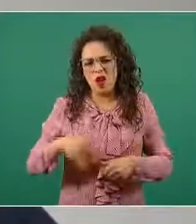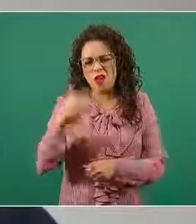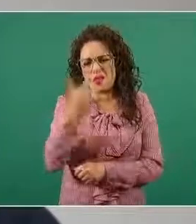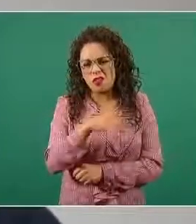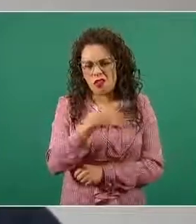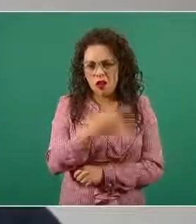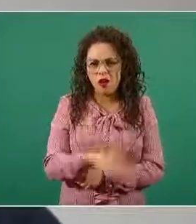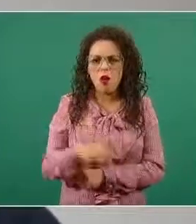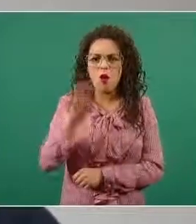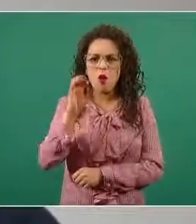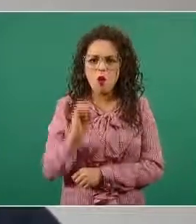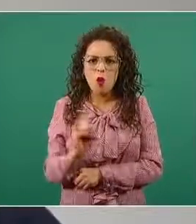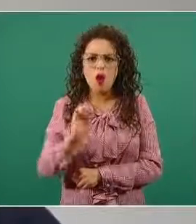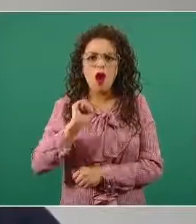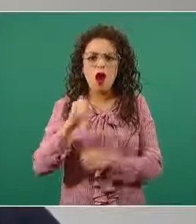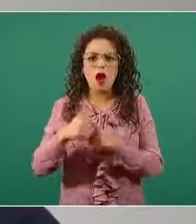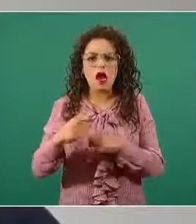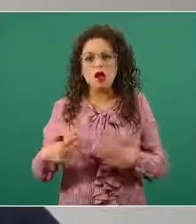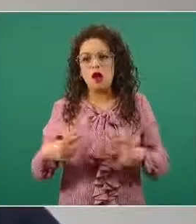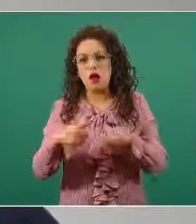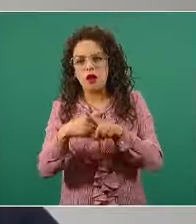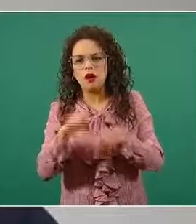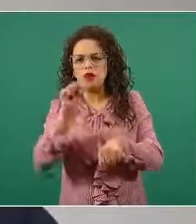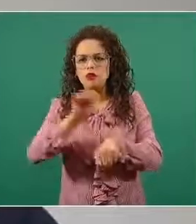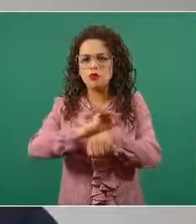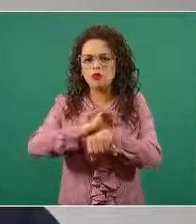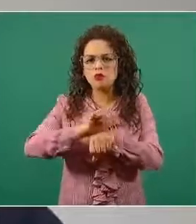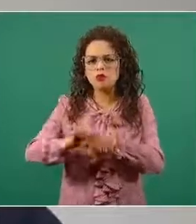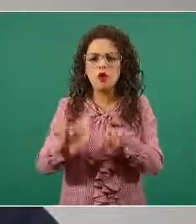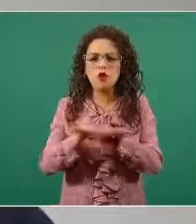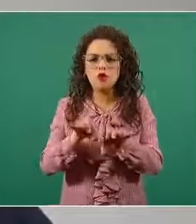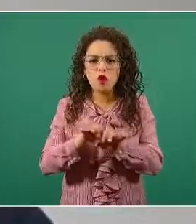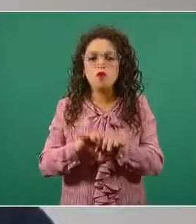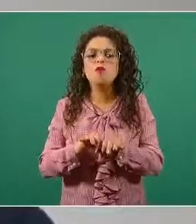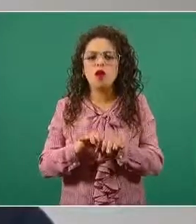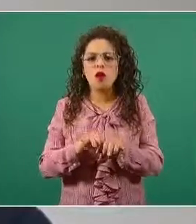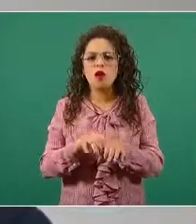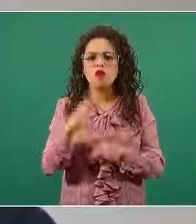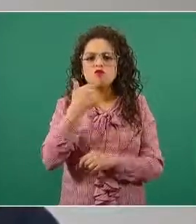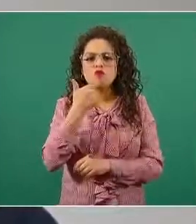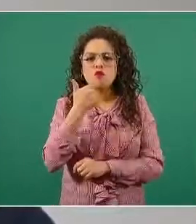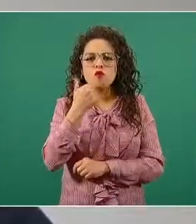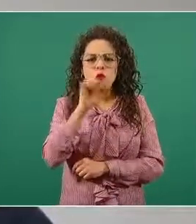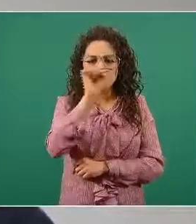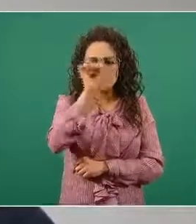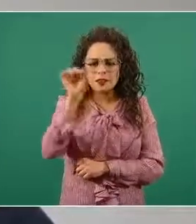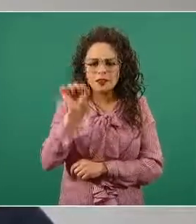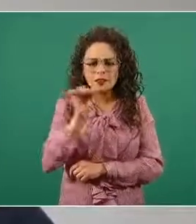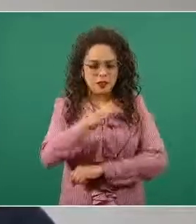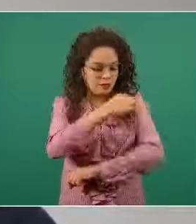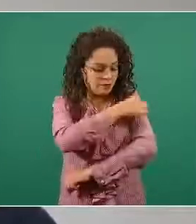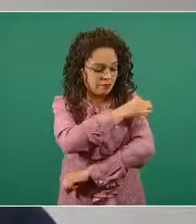a lo mejor alérgica leve que se manifiesta con puntitos alrededor de la aplicación de la